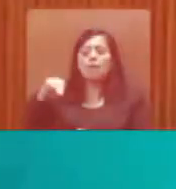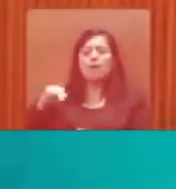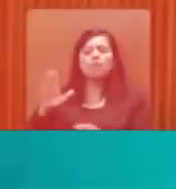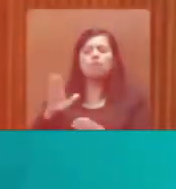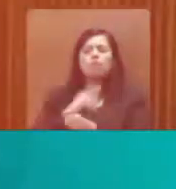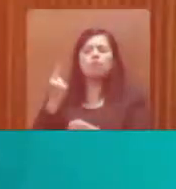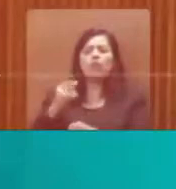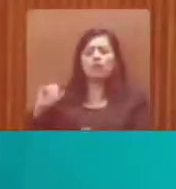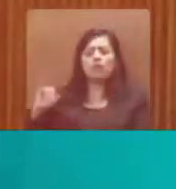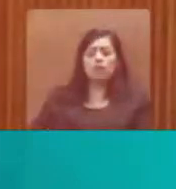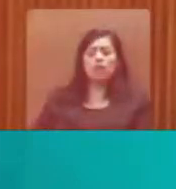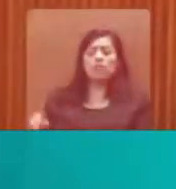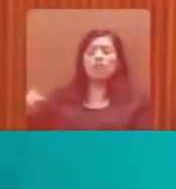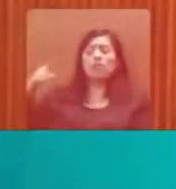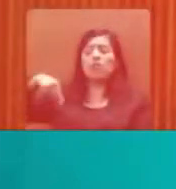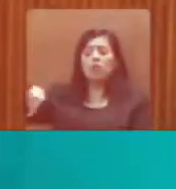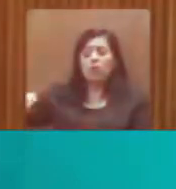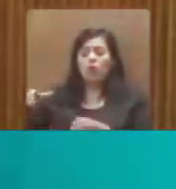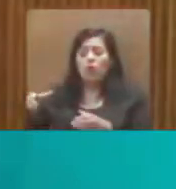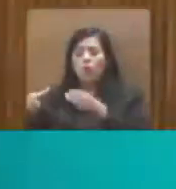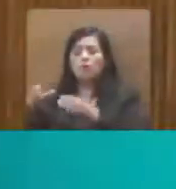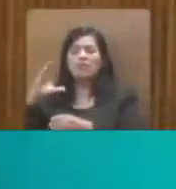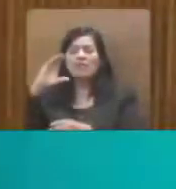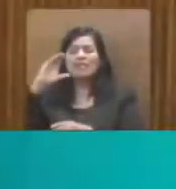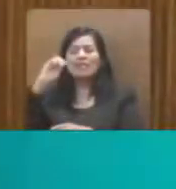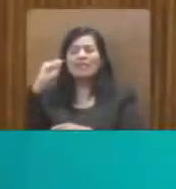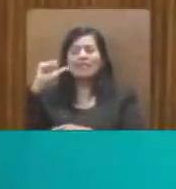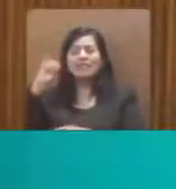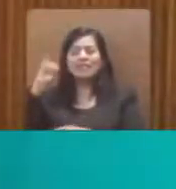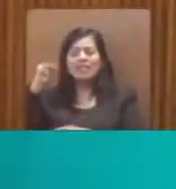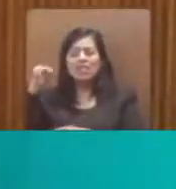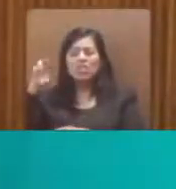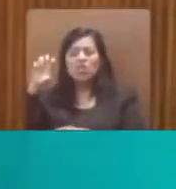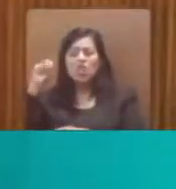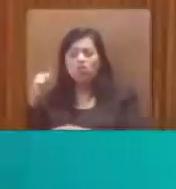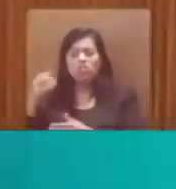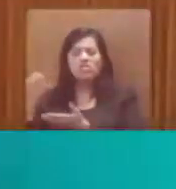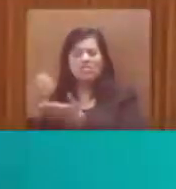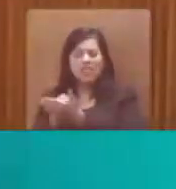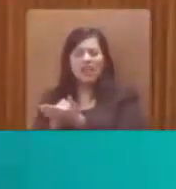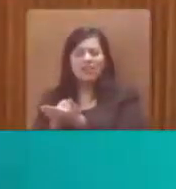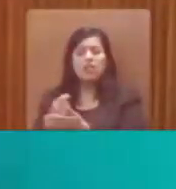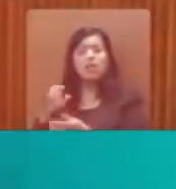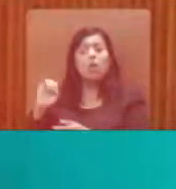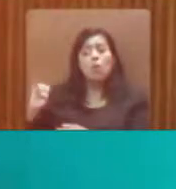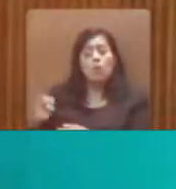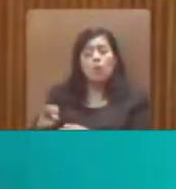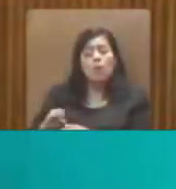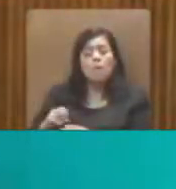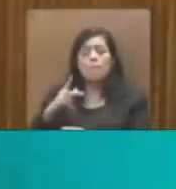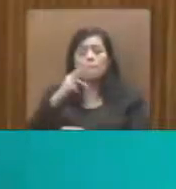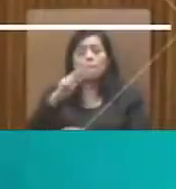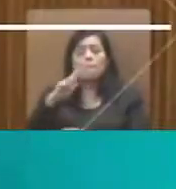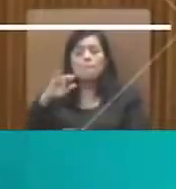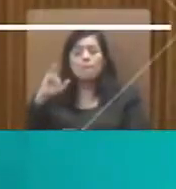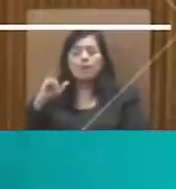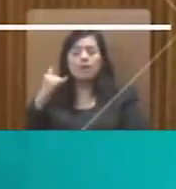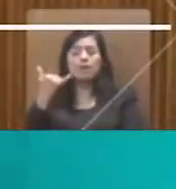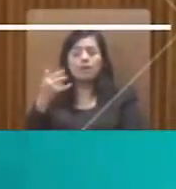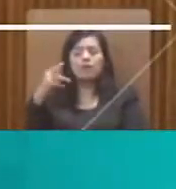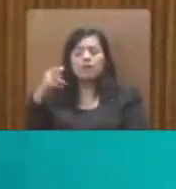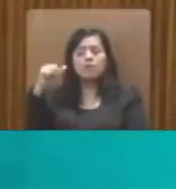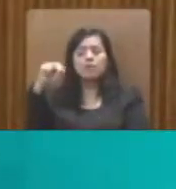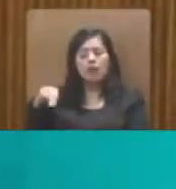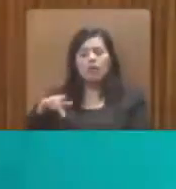ganan los casinos a costa del con base en el interés político del PRI y el PAN, quien